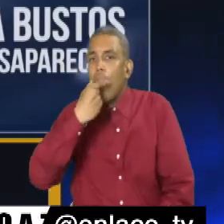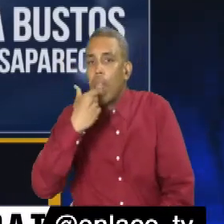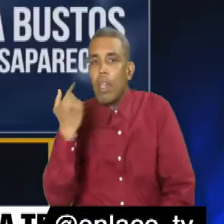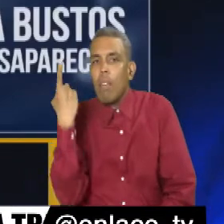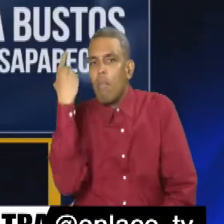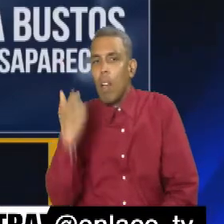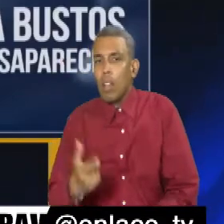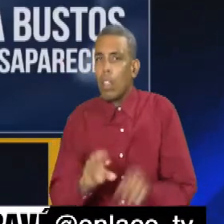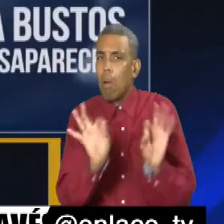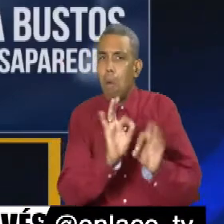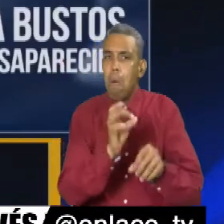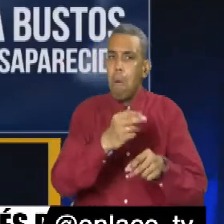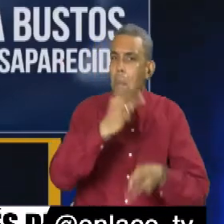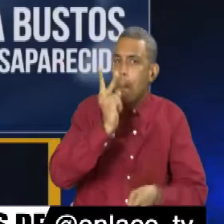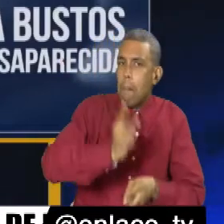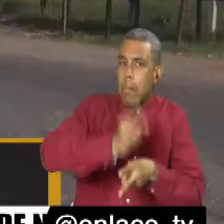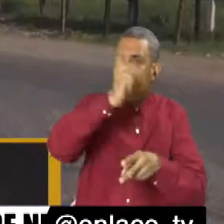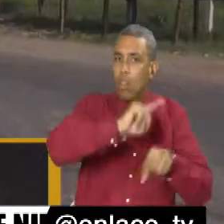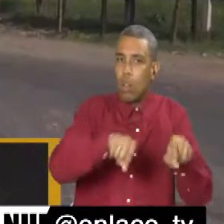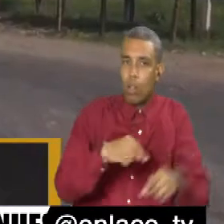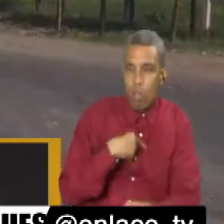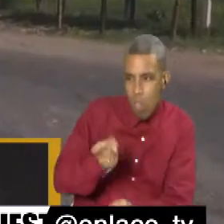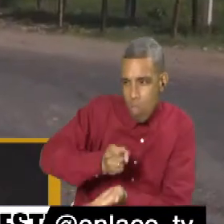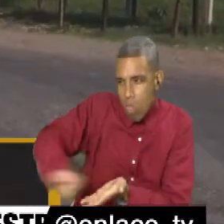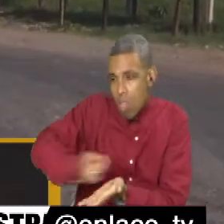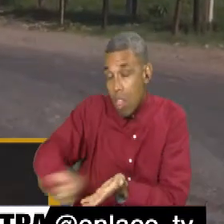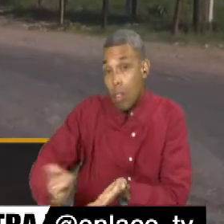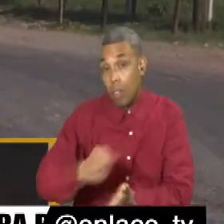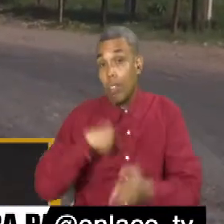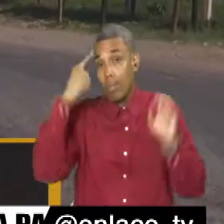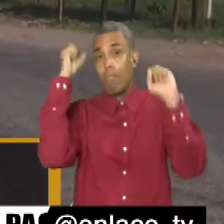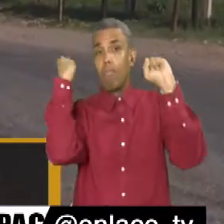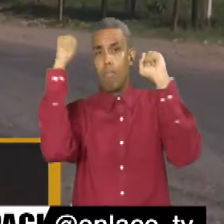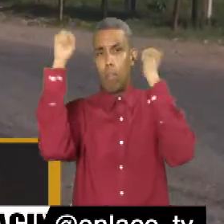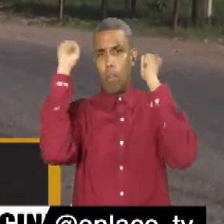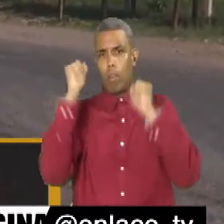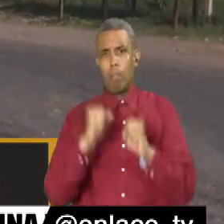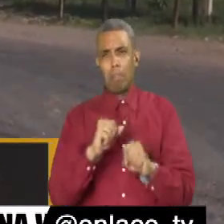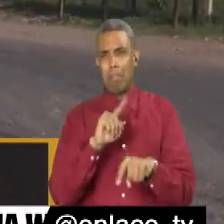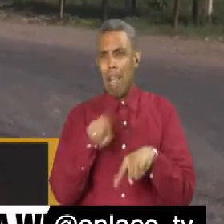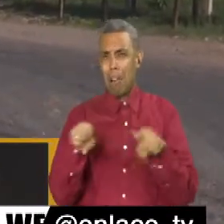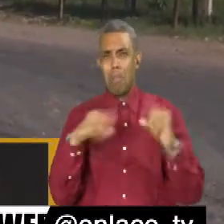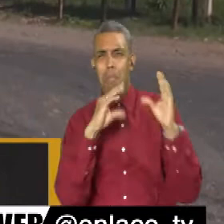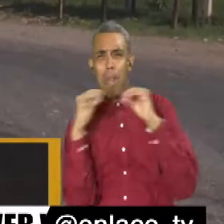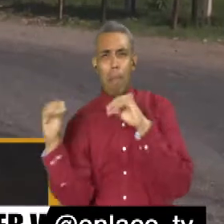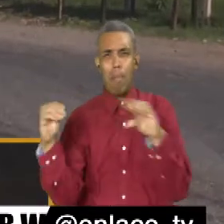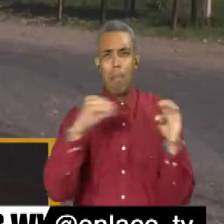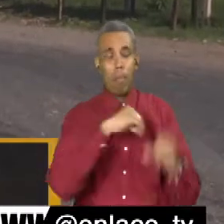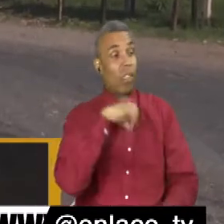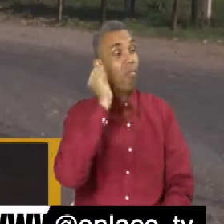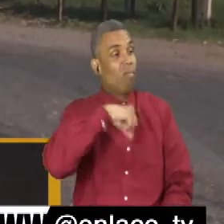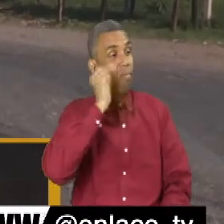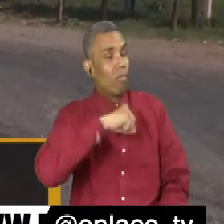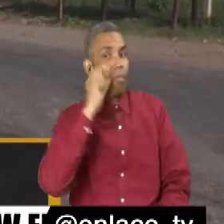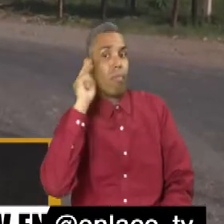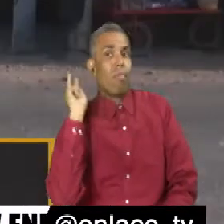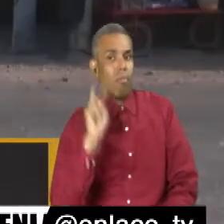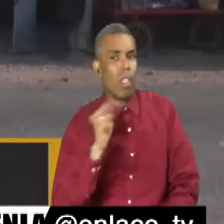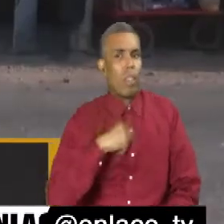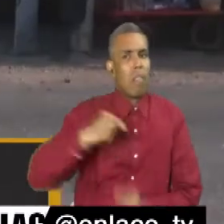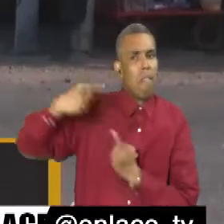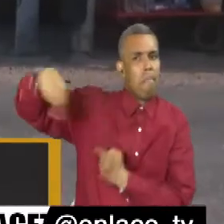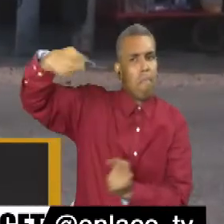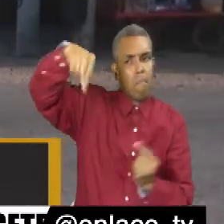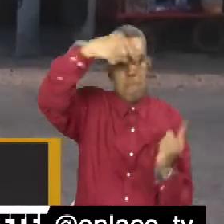pues nosotras estamos buscándola. Muchas personas han manifestado que la han visto recorriendo las calles de Barranca Bermeja, pero no ha sido posible